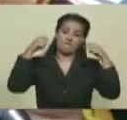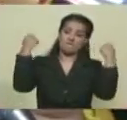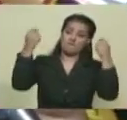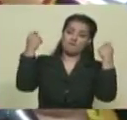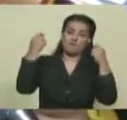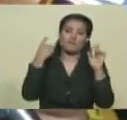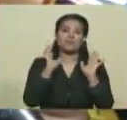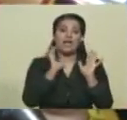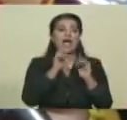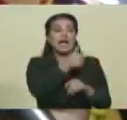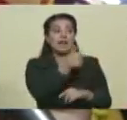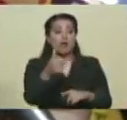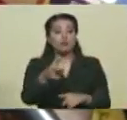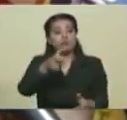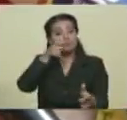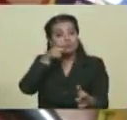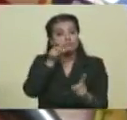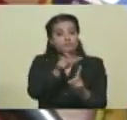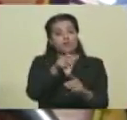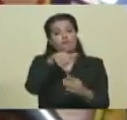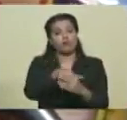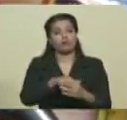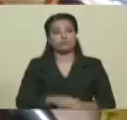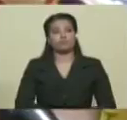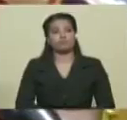encargue de custodiar sus votos y los resultados.